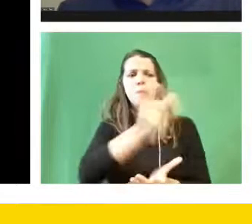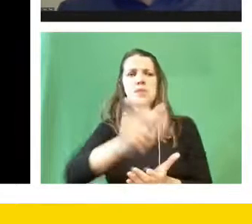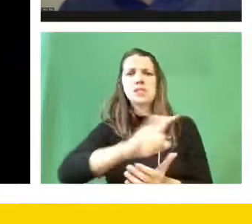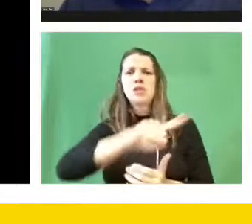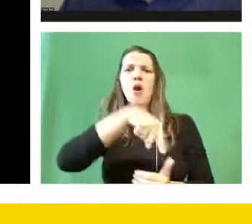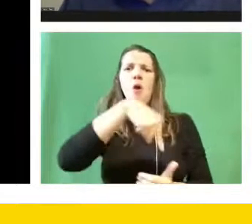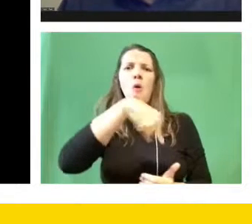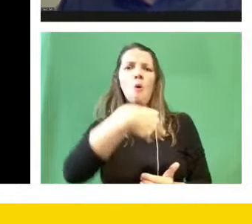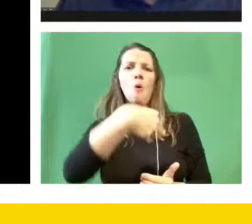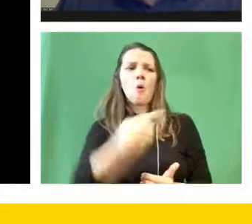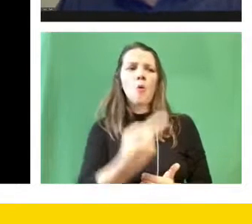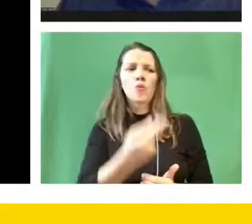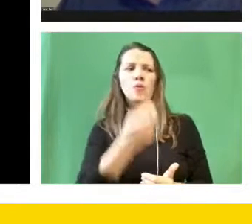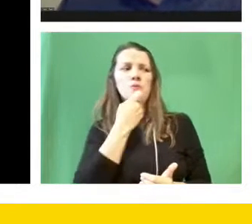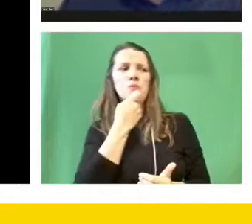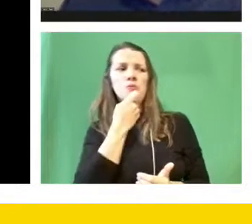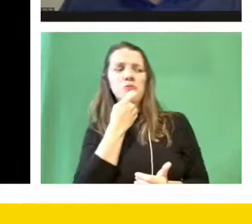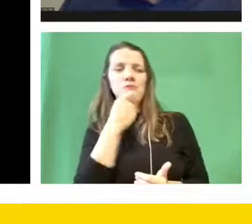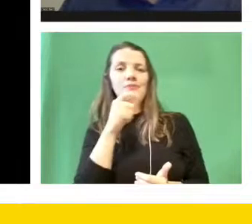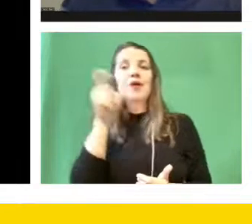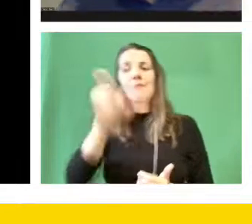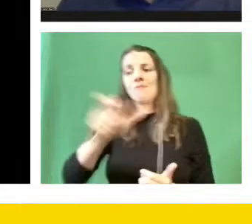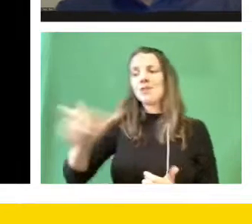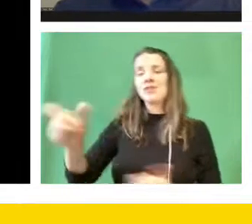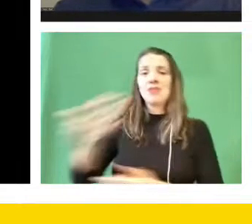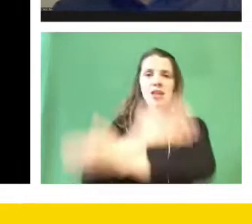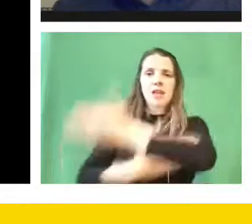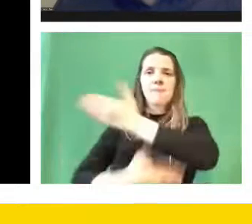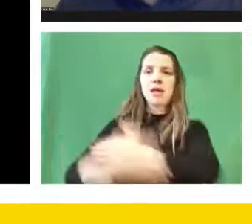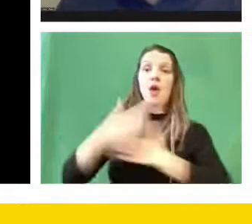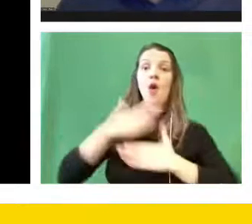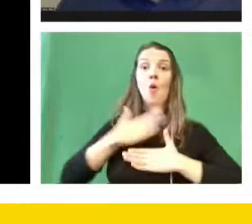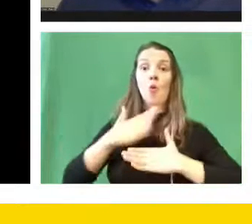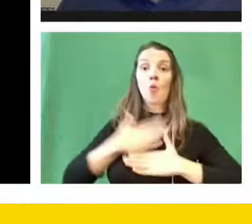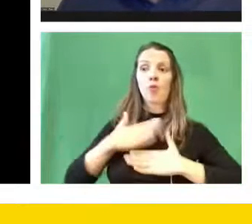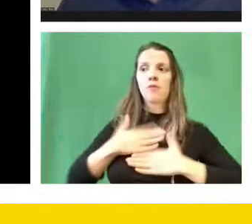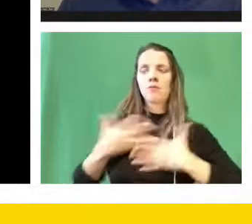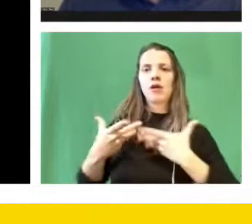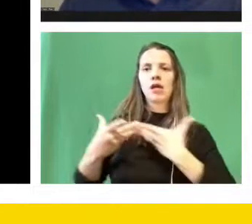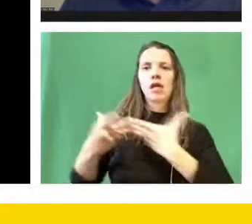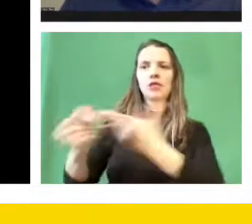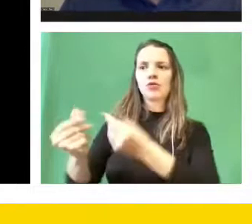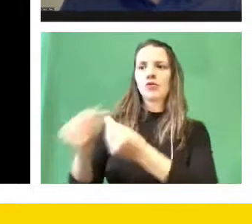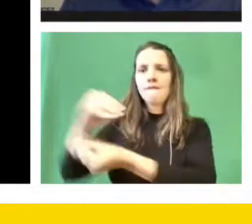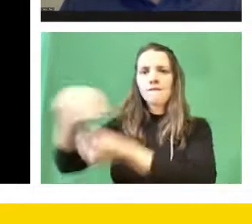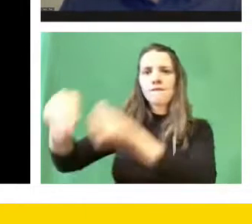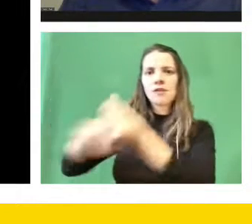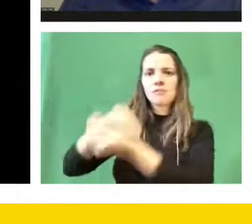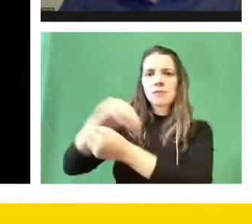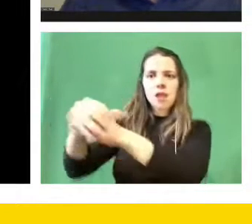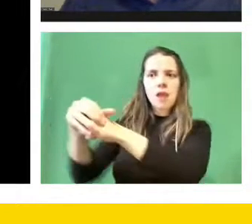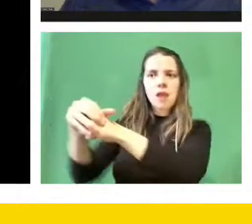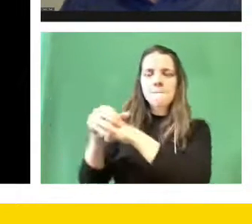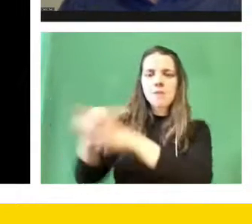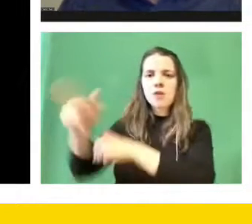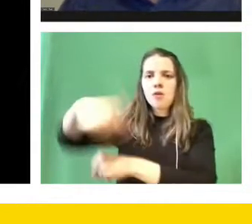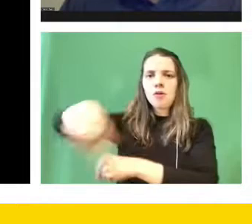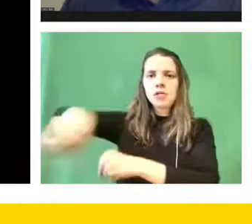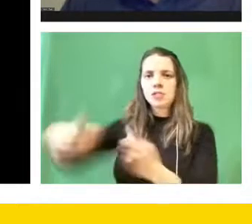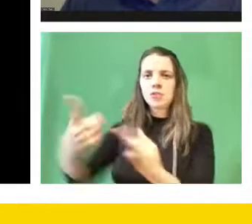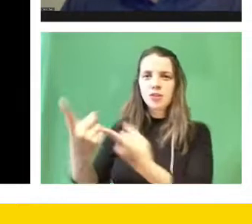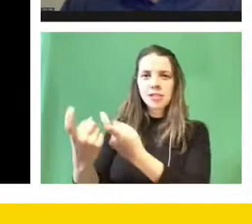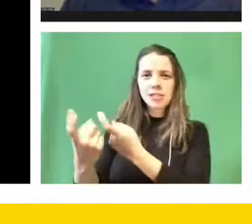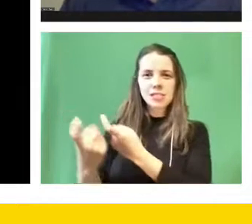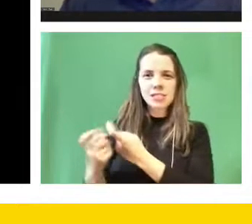con discapacidad, a las personas con movilidad reducida y a sus familiares y amigos, también tenemos que pensar que ellos